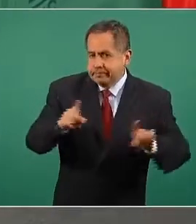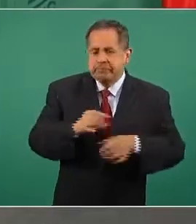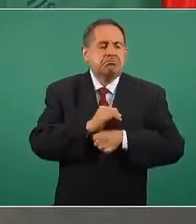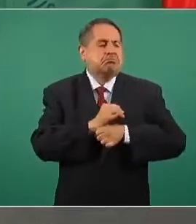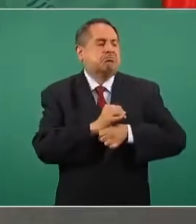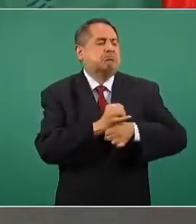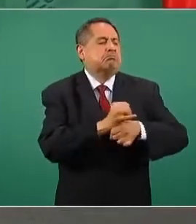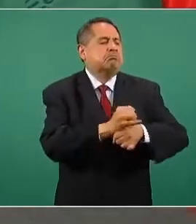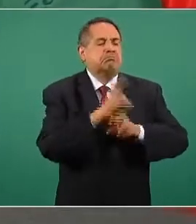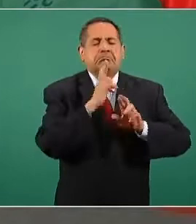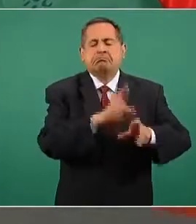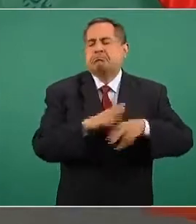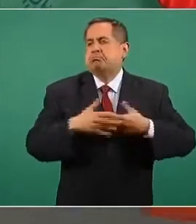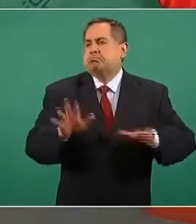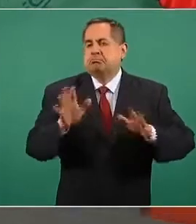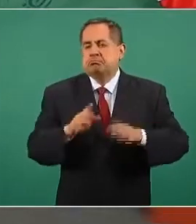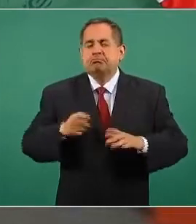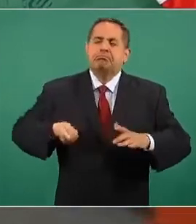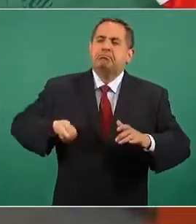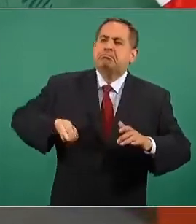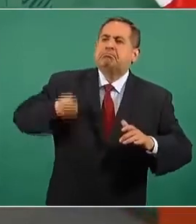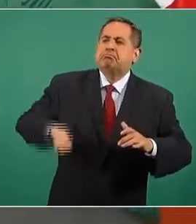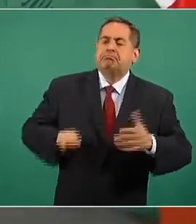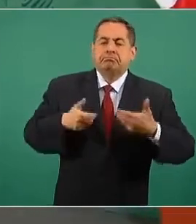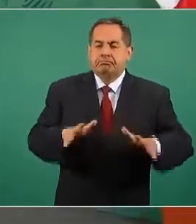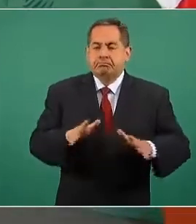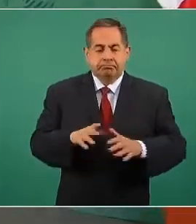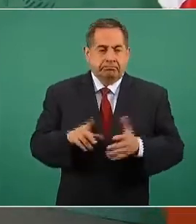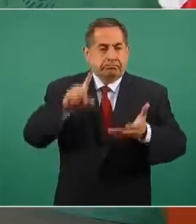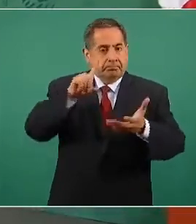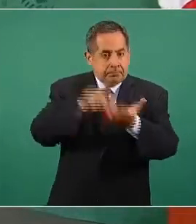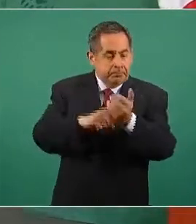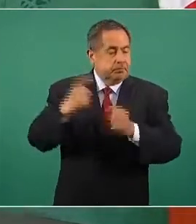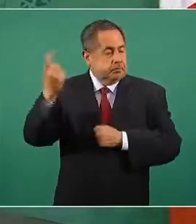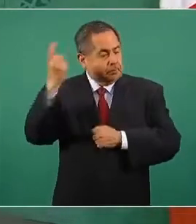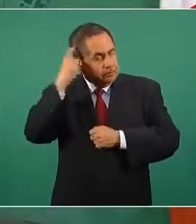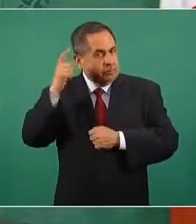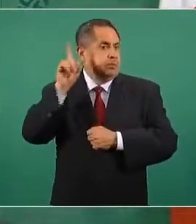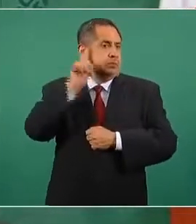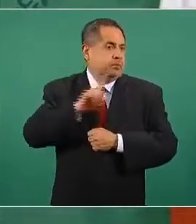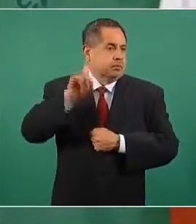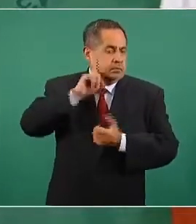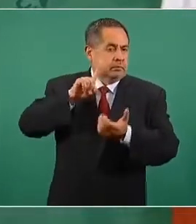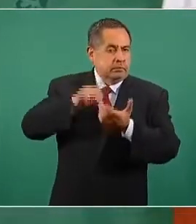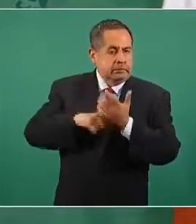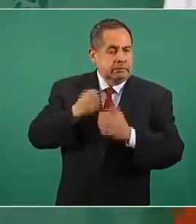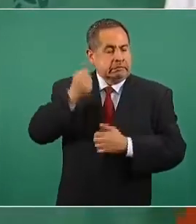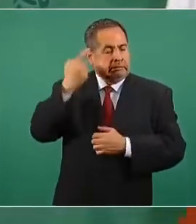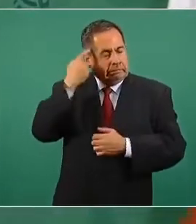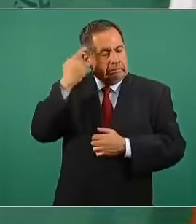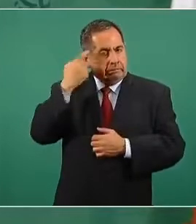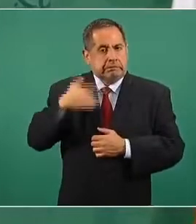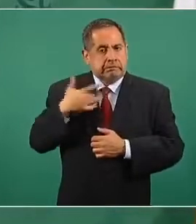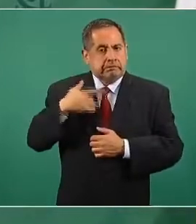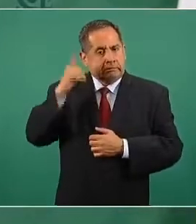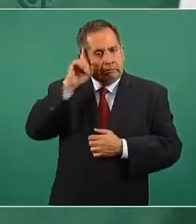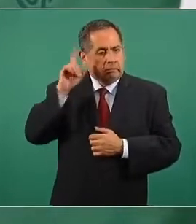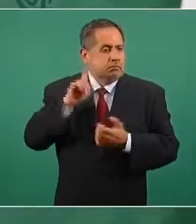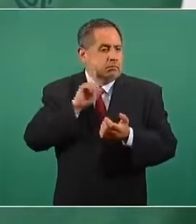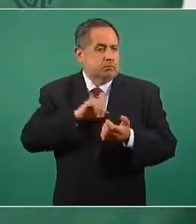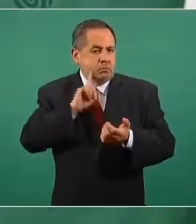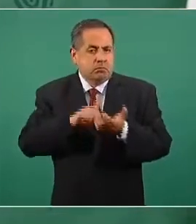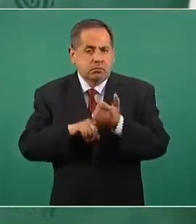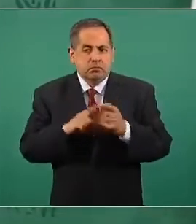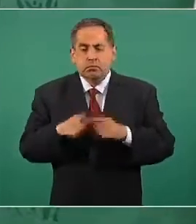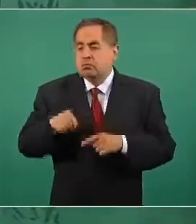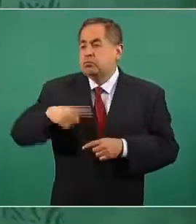y resolver y sentenciar con perspectiva de género y no hacerla, o inclusive el primer respondiente,